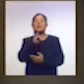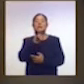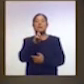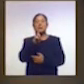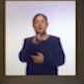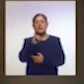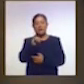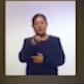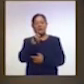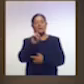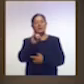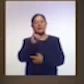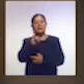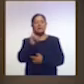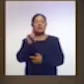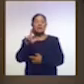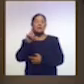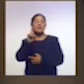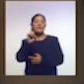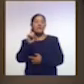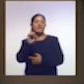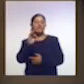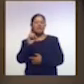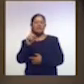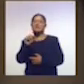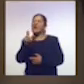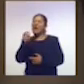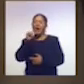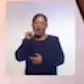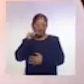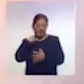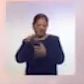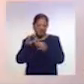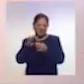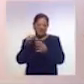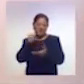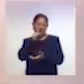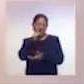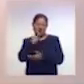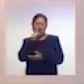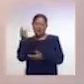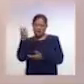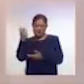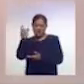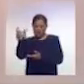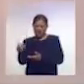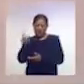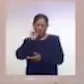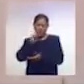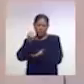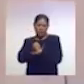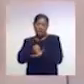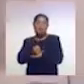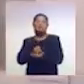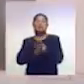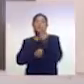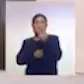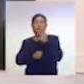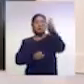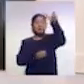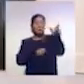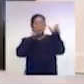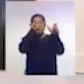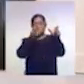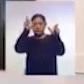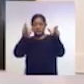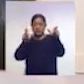de registro de lo que es el duelo amoroso, nos explicaba ayer en entrevista esta autora. Son tres piezas nada más, en realidad son